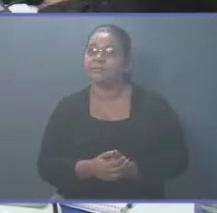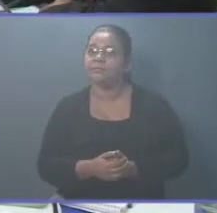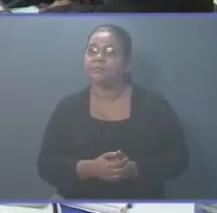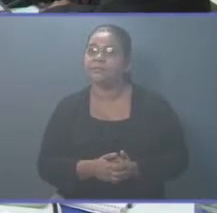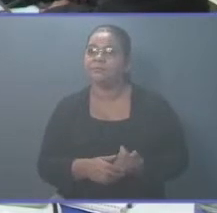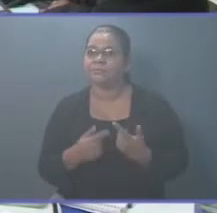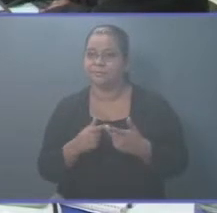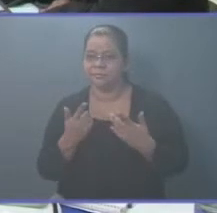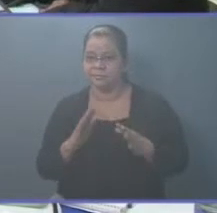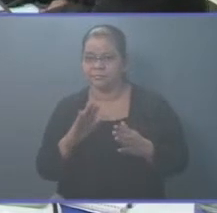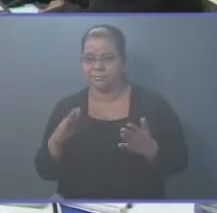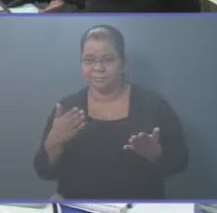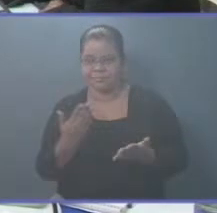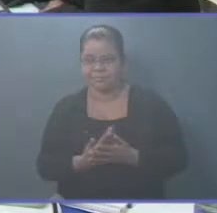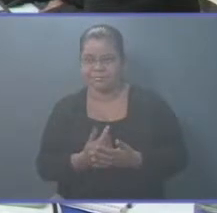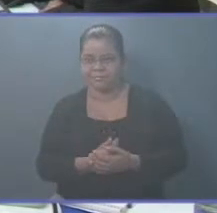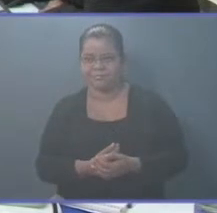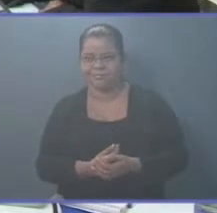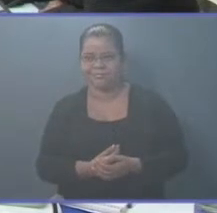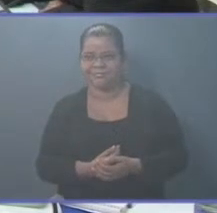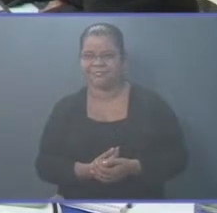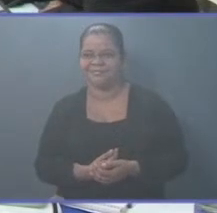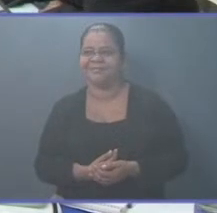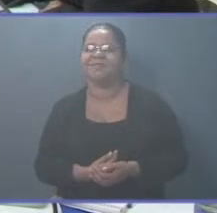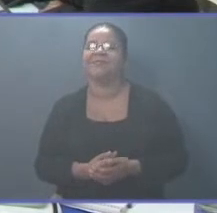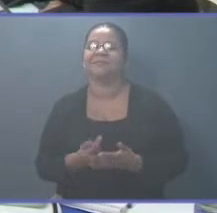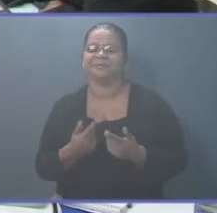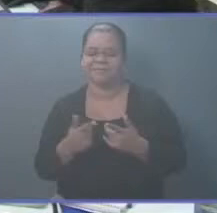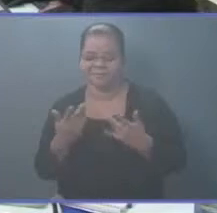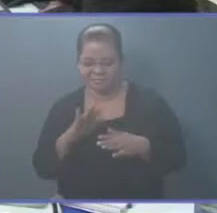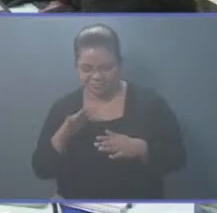las diferentes disposiciones